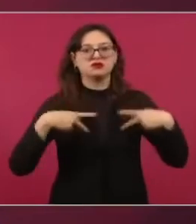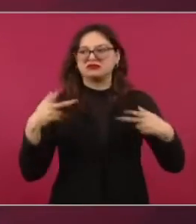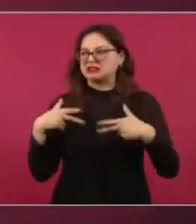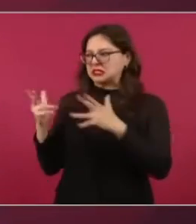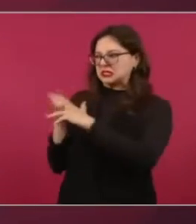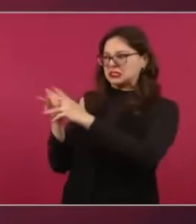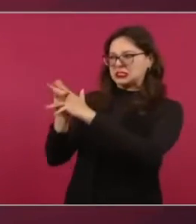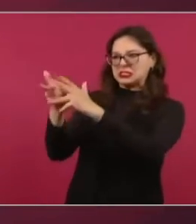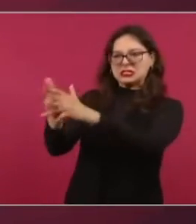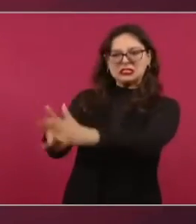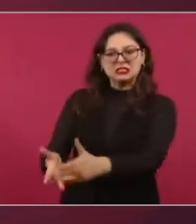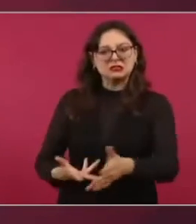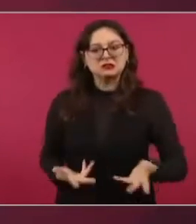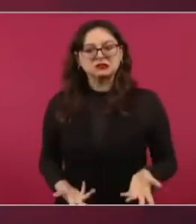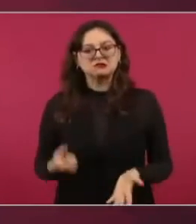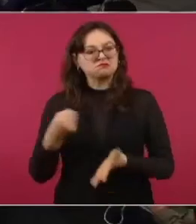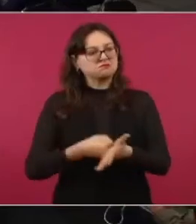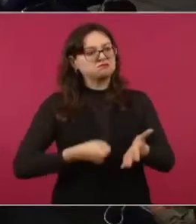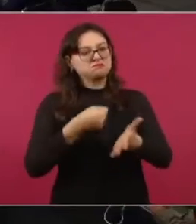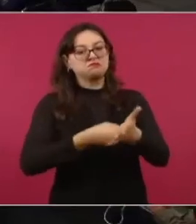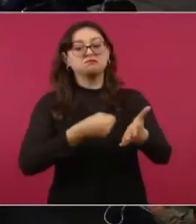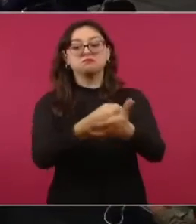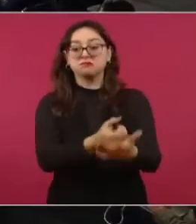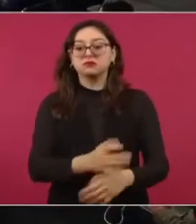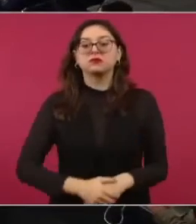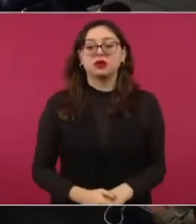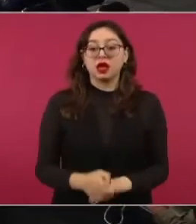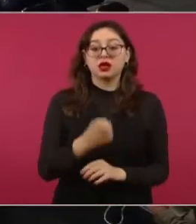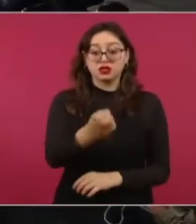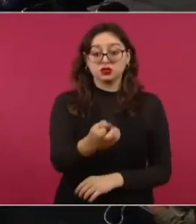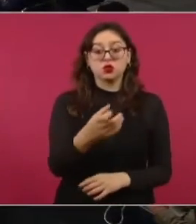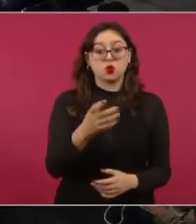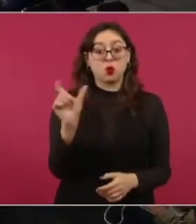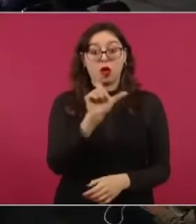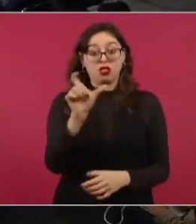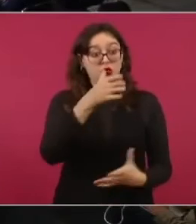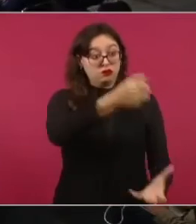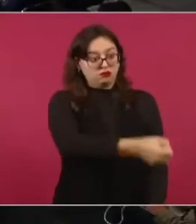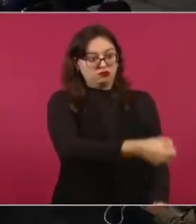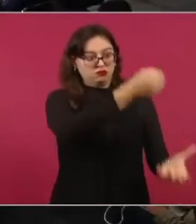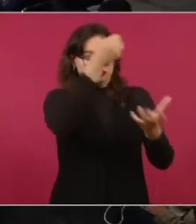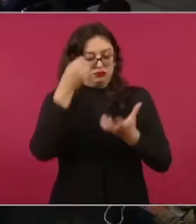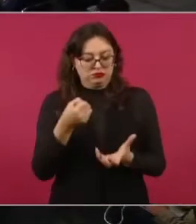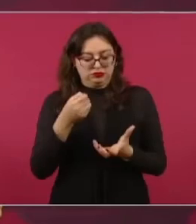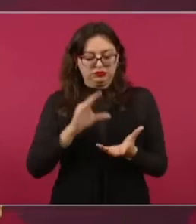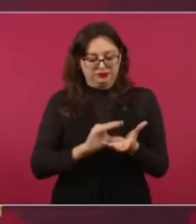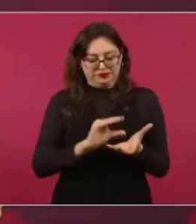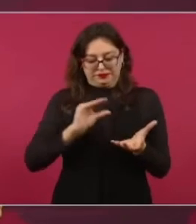se mantuvo eso, el apoyo, una parte del dinero. Segundo,